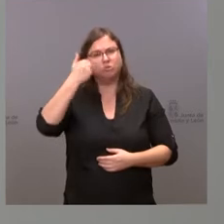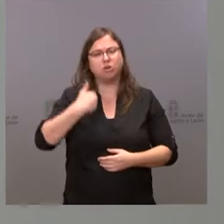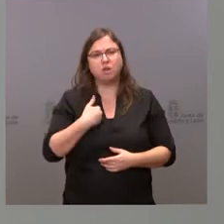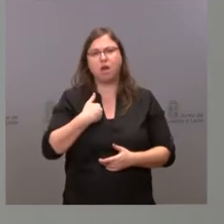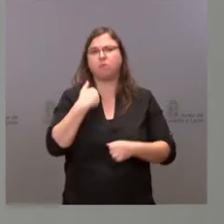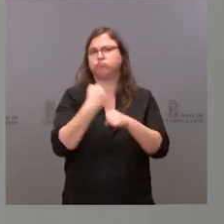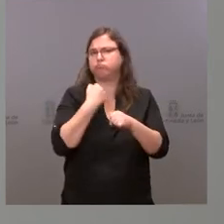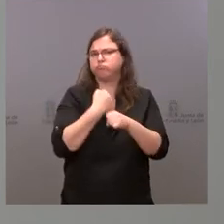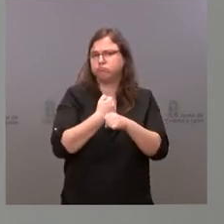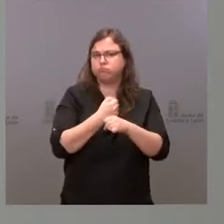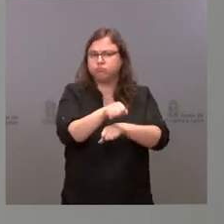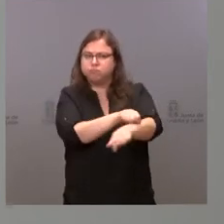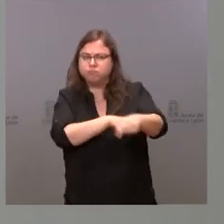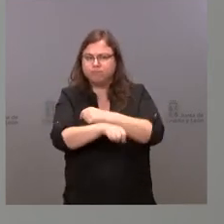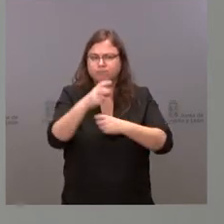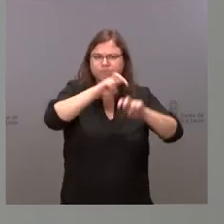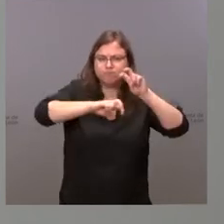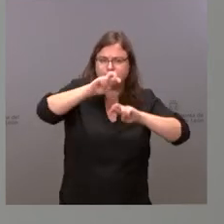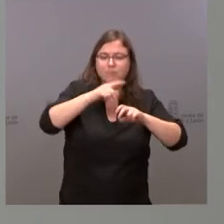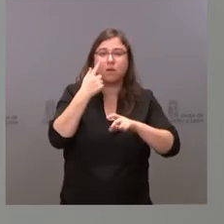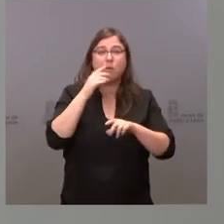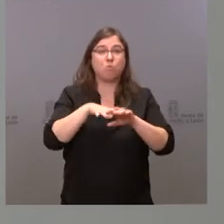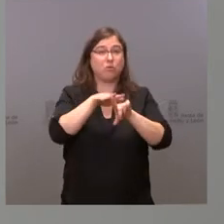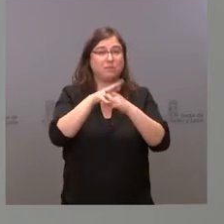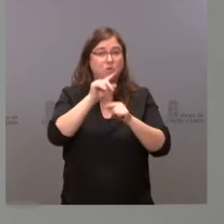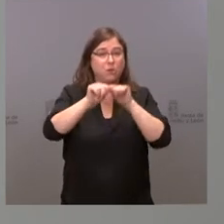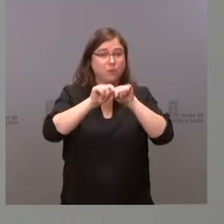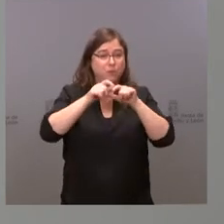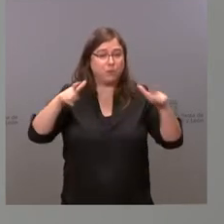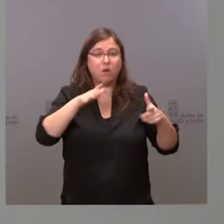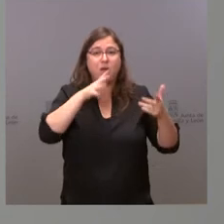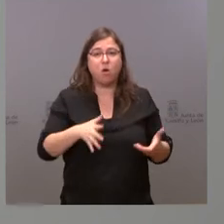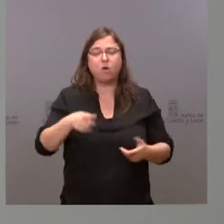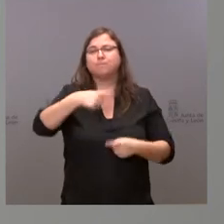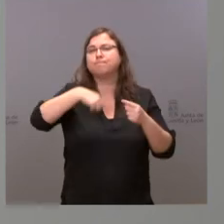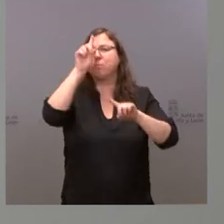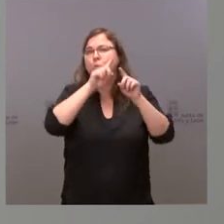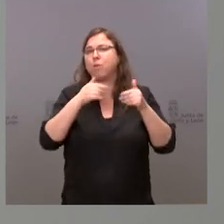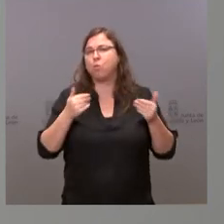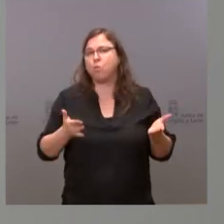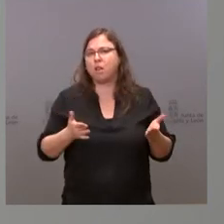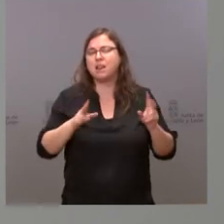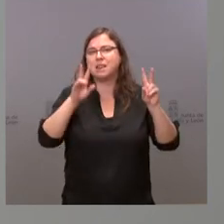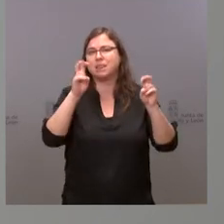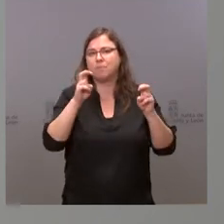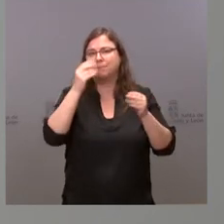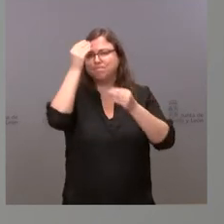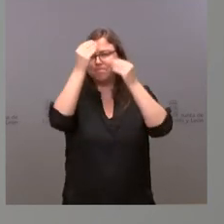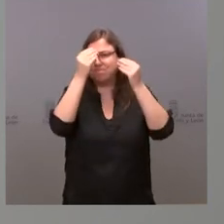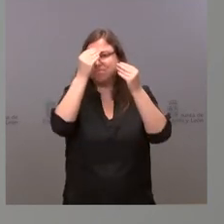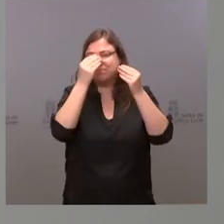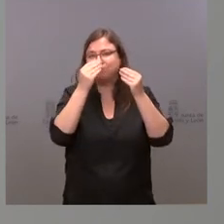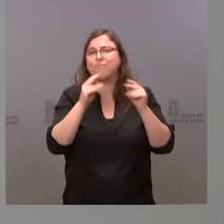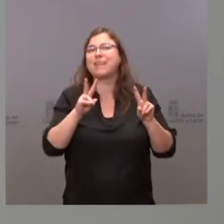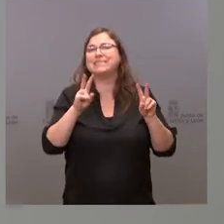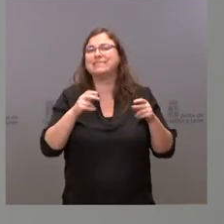cuanto debido al nivel de epidemiológico en que nos encontramos nos hemos puesto a trabajar sobre